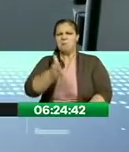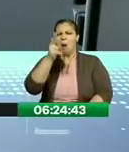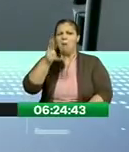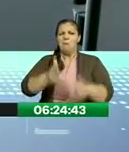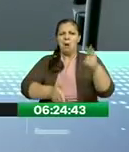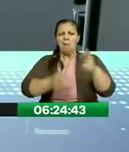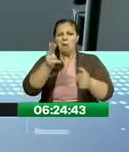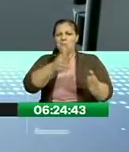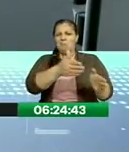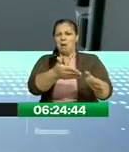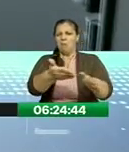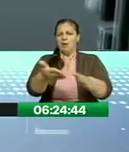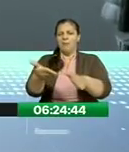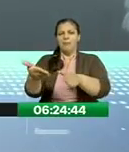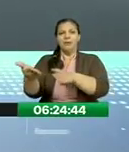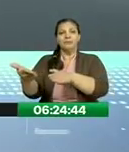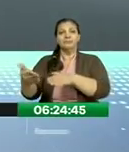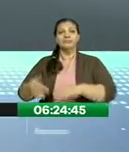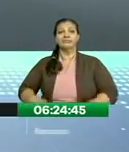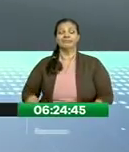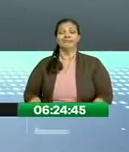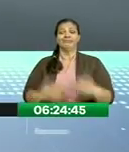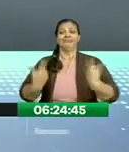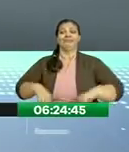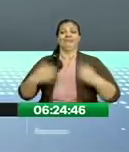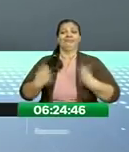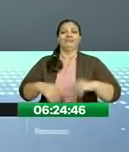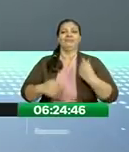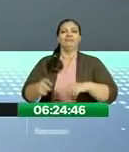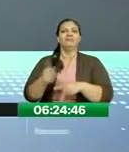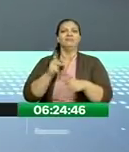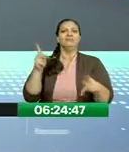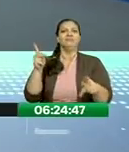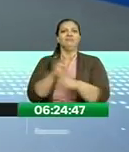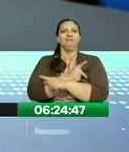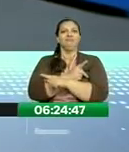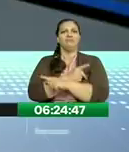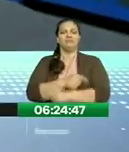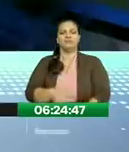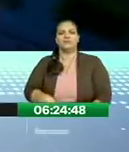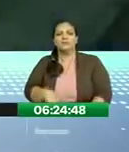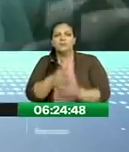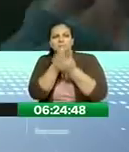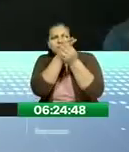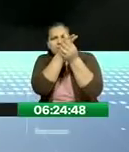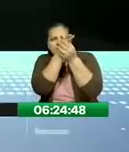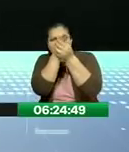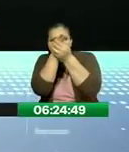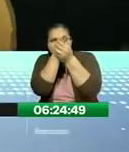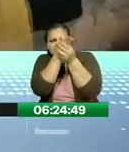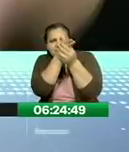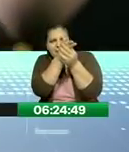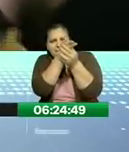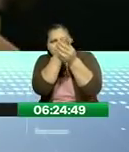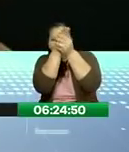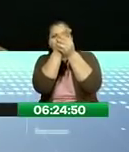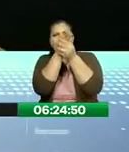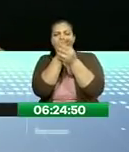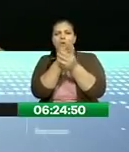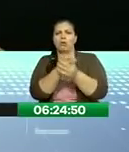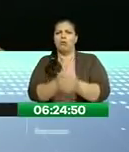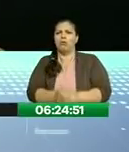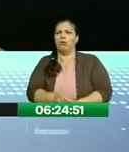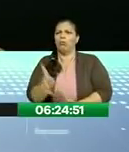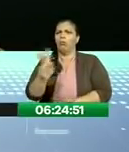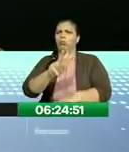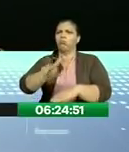camino. Sí. Es un sicario tiro fijo. Y allá, como en la película, va y ¡bloom! Oye,